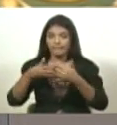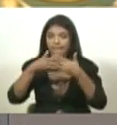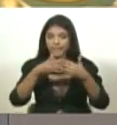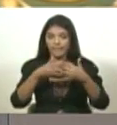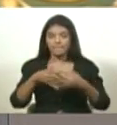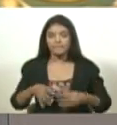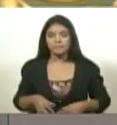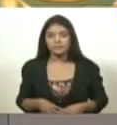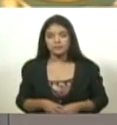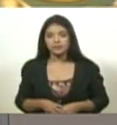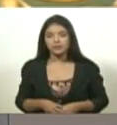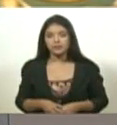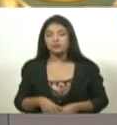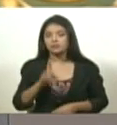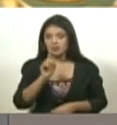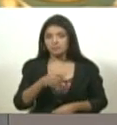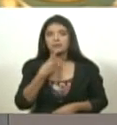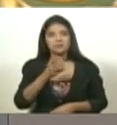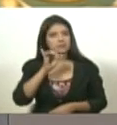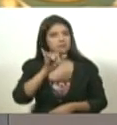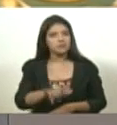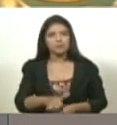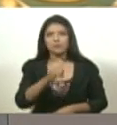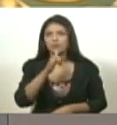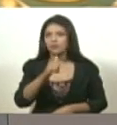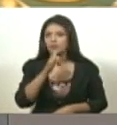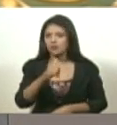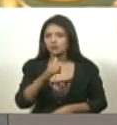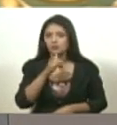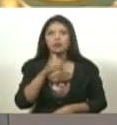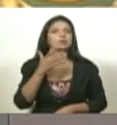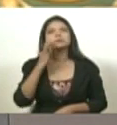voy para allá. Y también dice lo mismo.